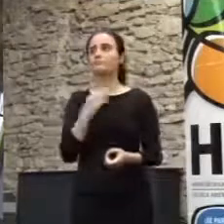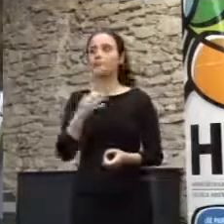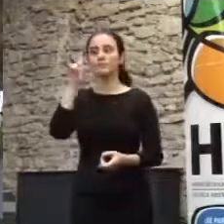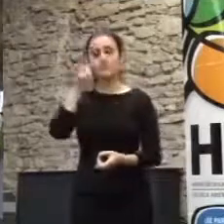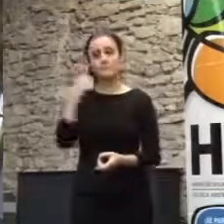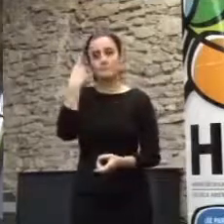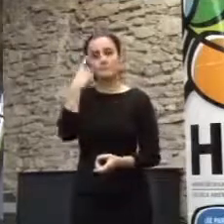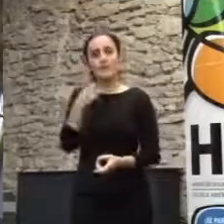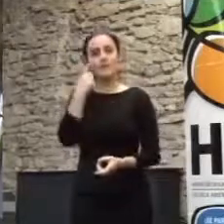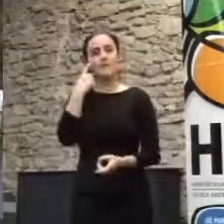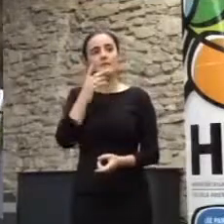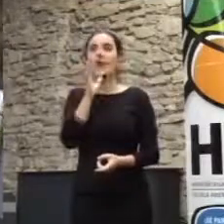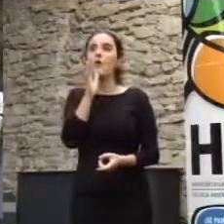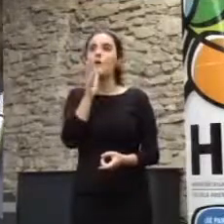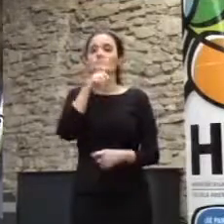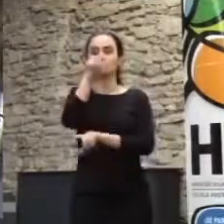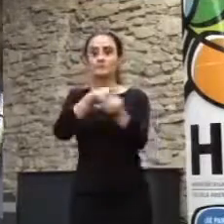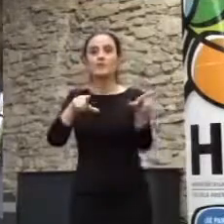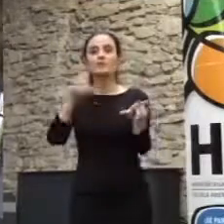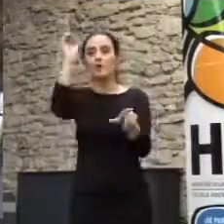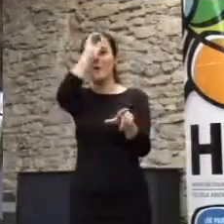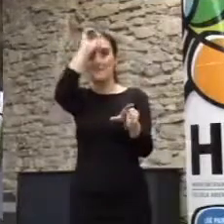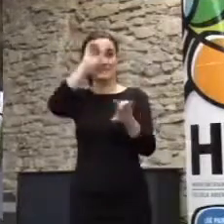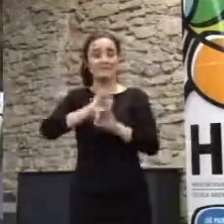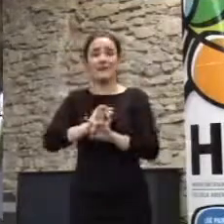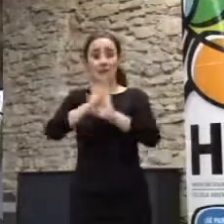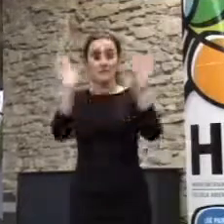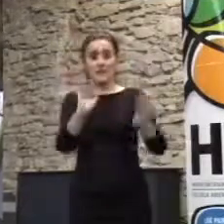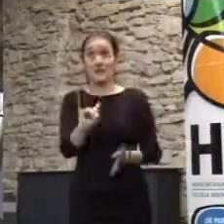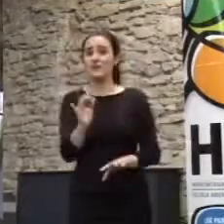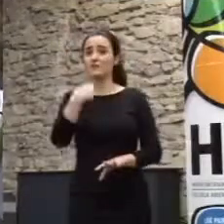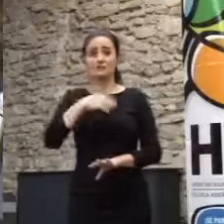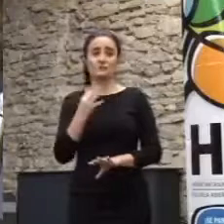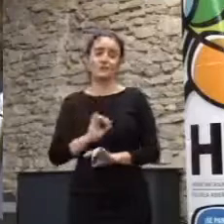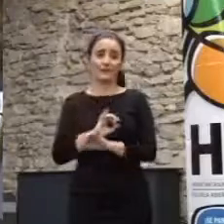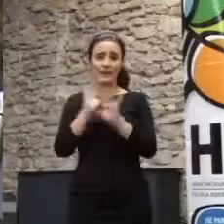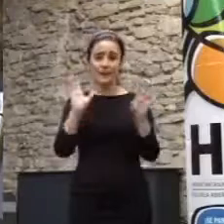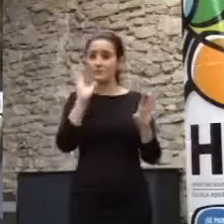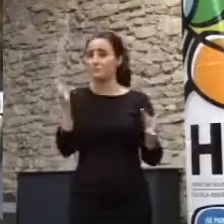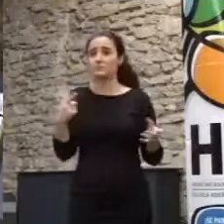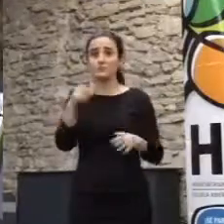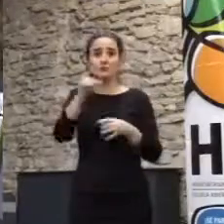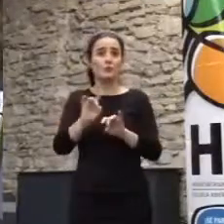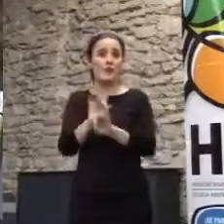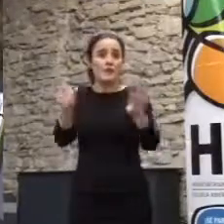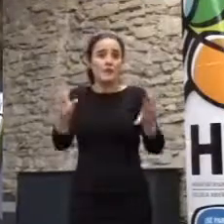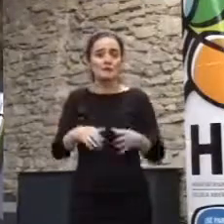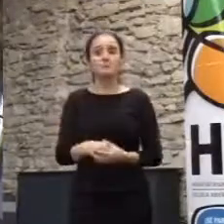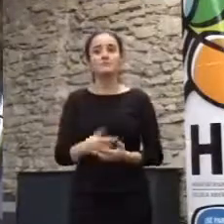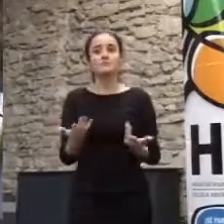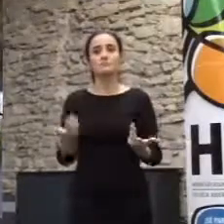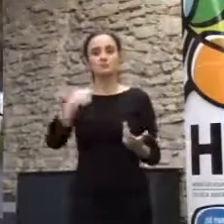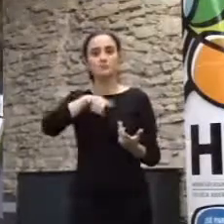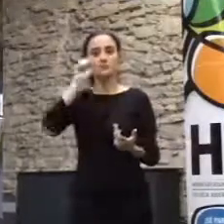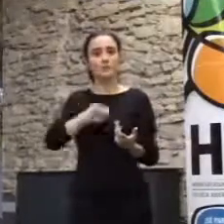donde habitualmente la gente opina con toda libertad y además lo hace sin ninguna cortapisa. Y luego, bueno, pues tenemos otra misión